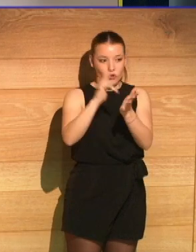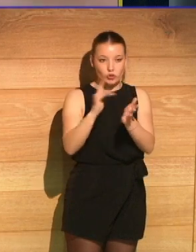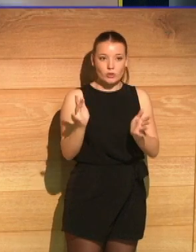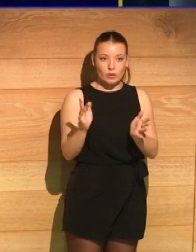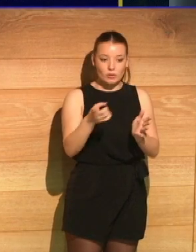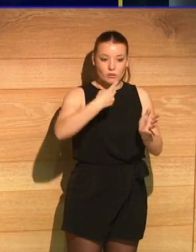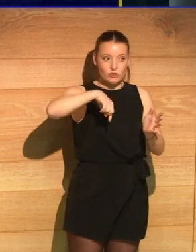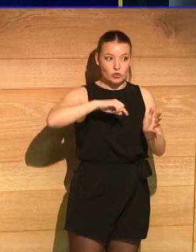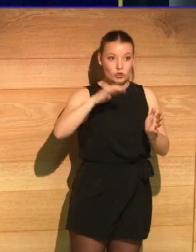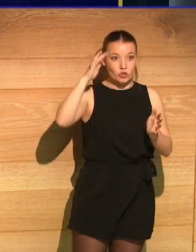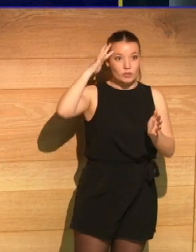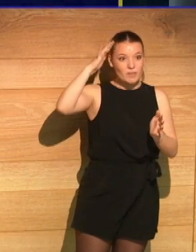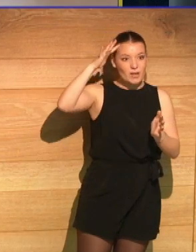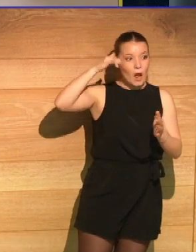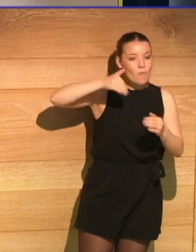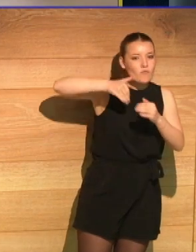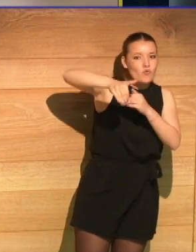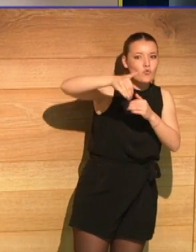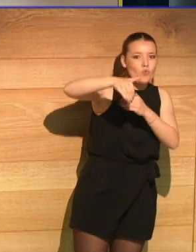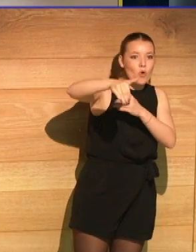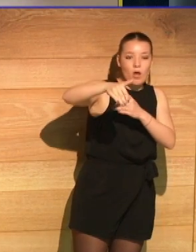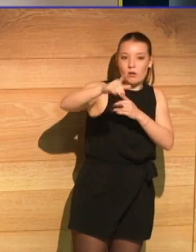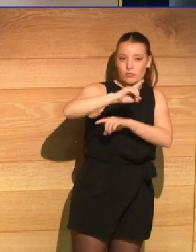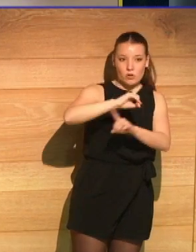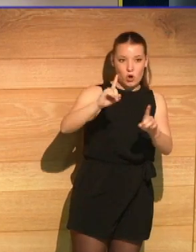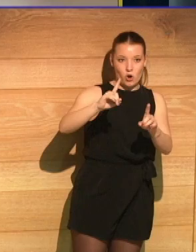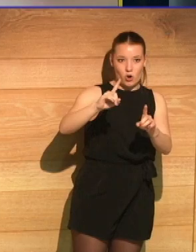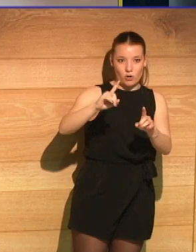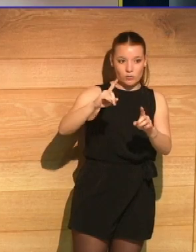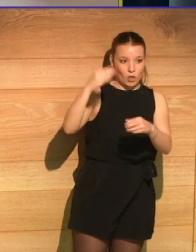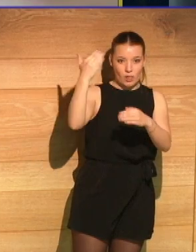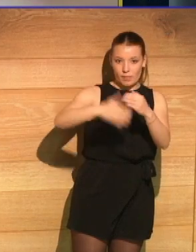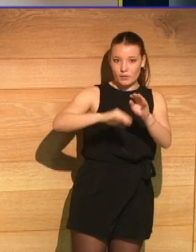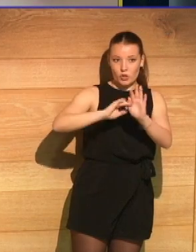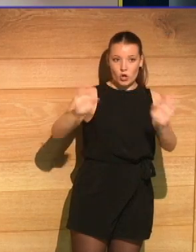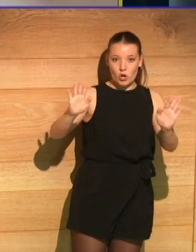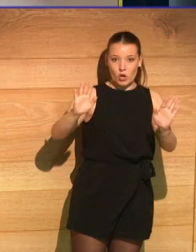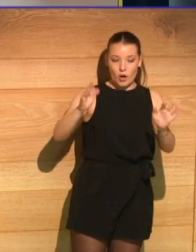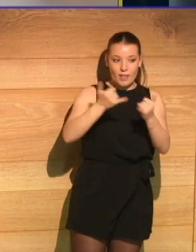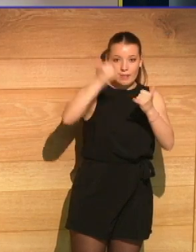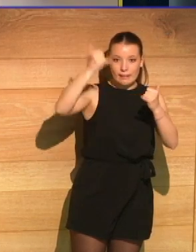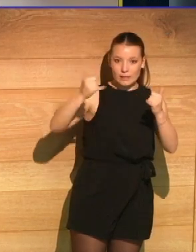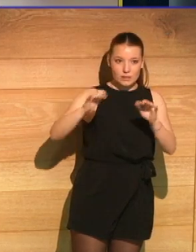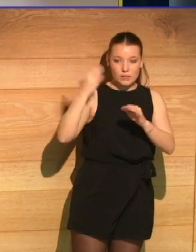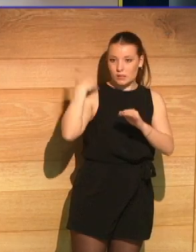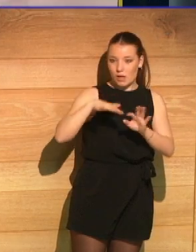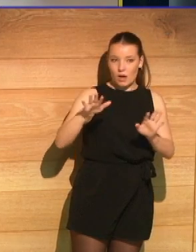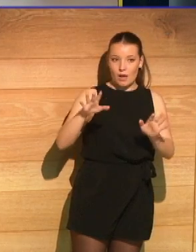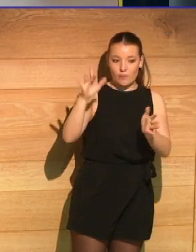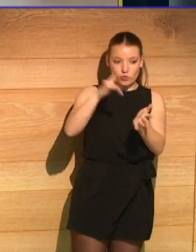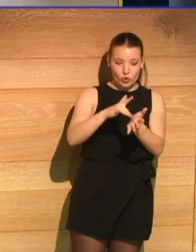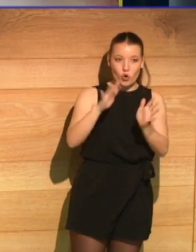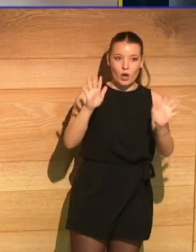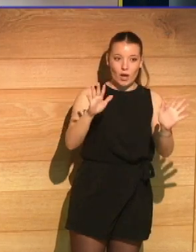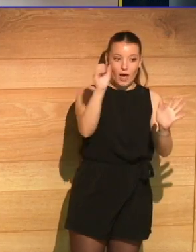crisis como ese objeto amenazante en el horizonte. No, ya no hay horizonte. Esto es la crisis, esta es la sensación de vivir en este mundo. El